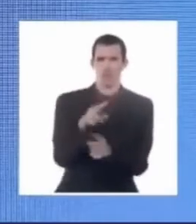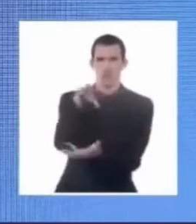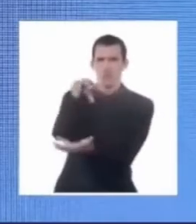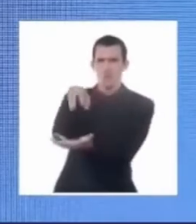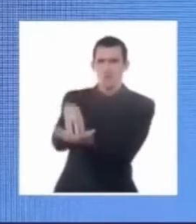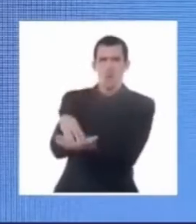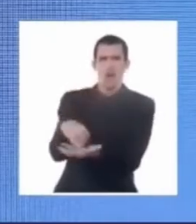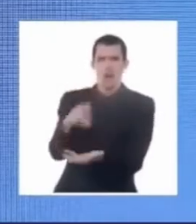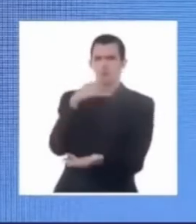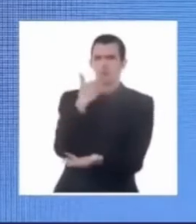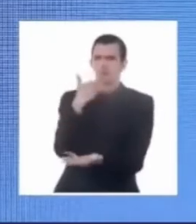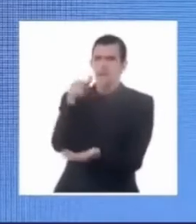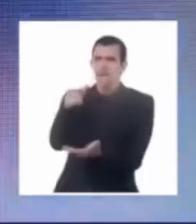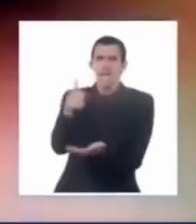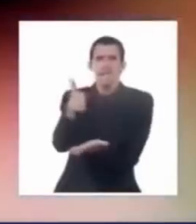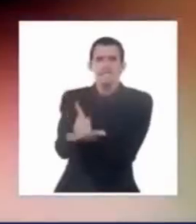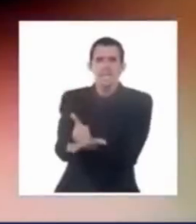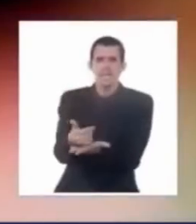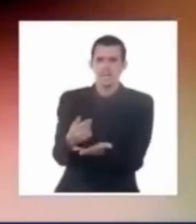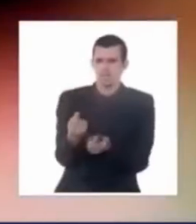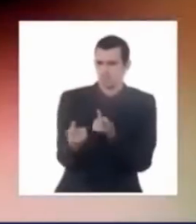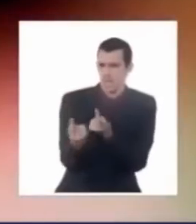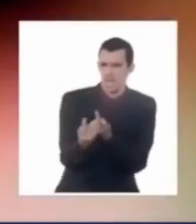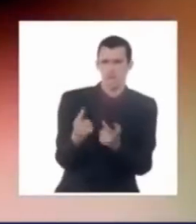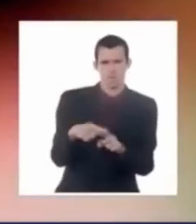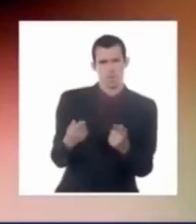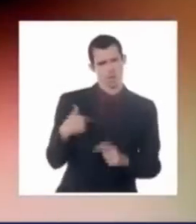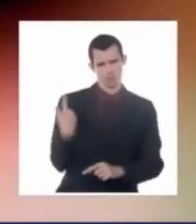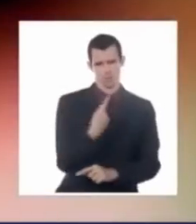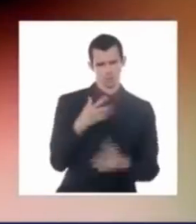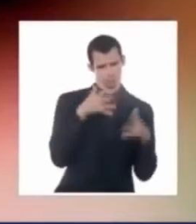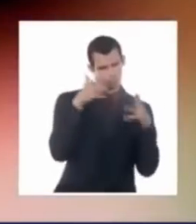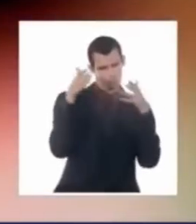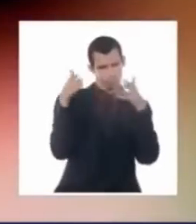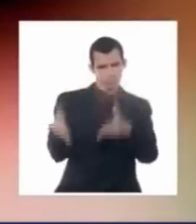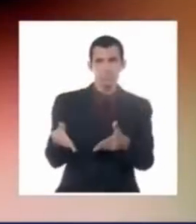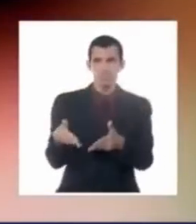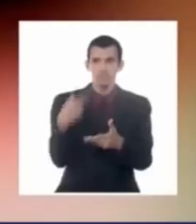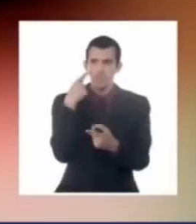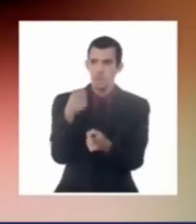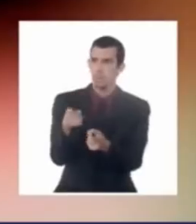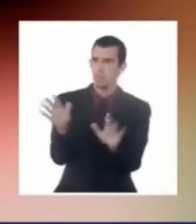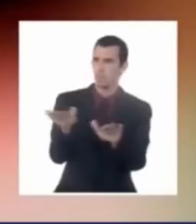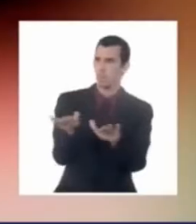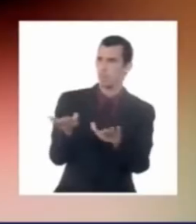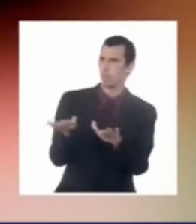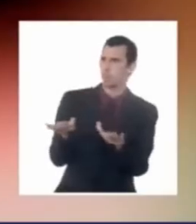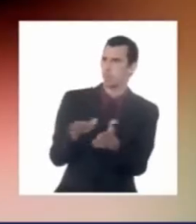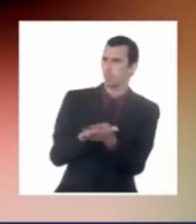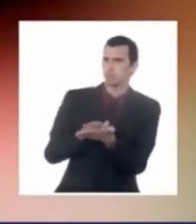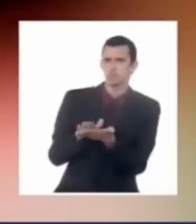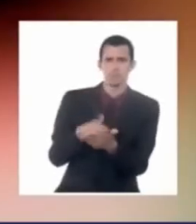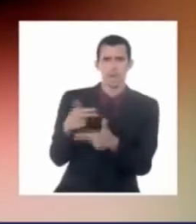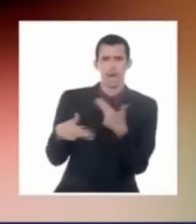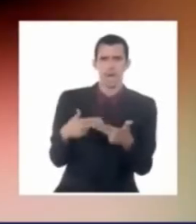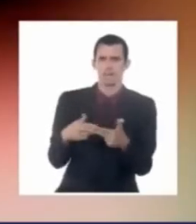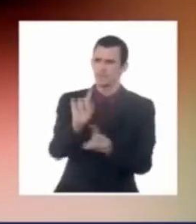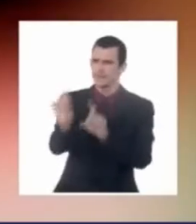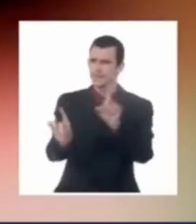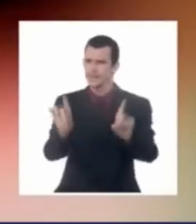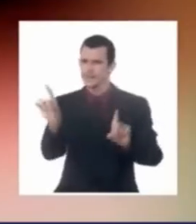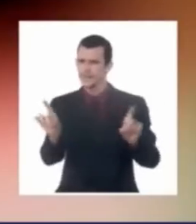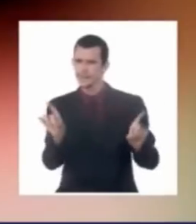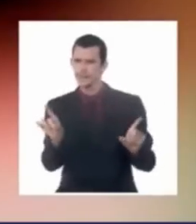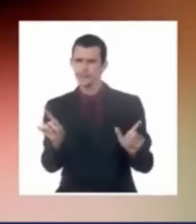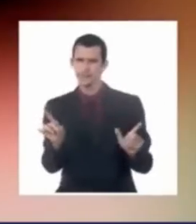a poco distancia de este policlínico y en el lugar no había ningún tipo de hecho categórico que es una noticia falsa